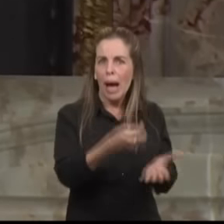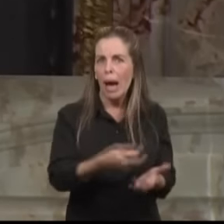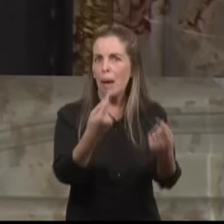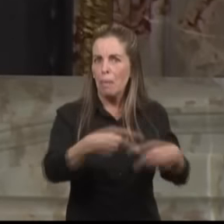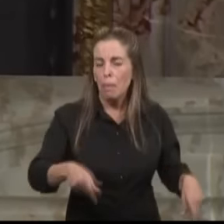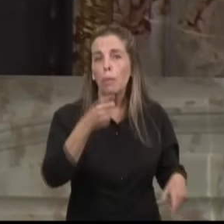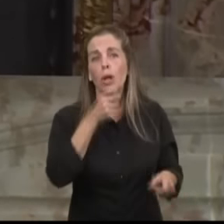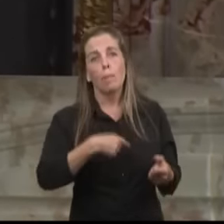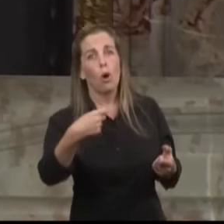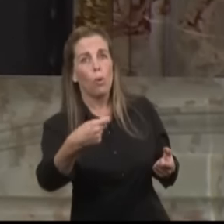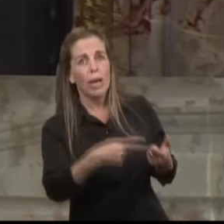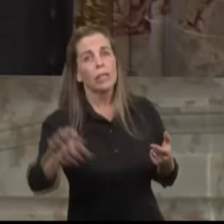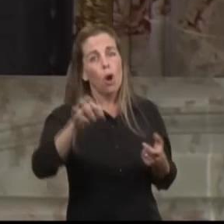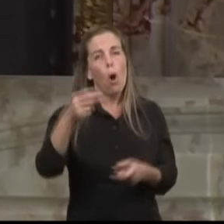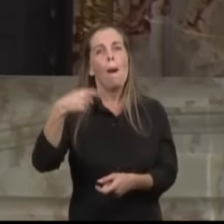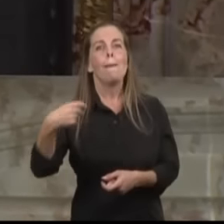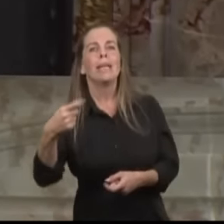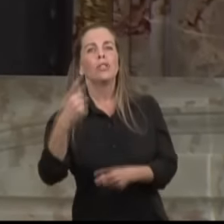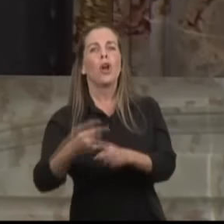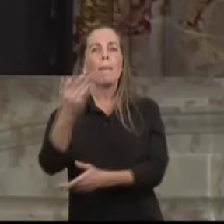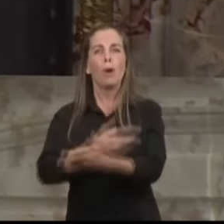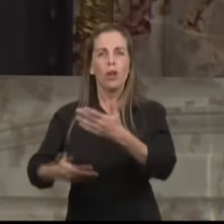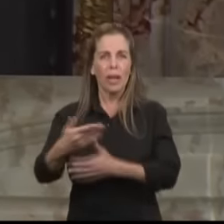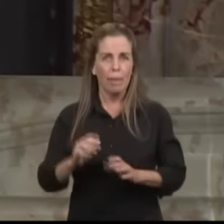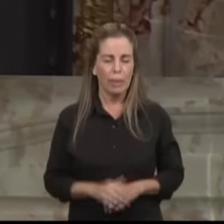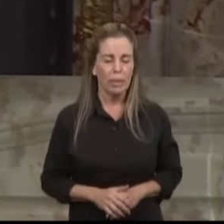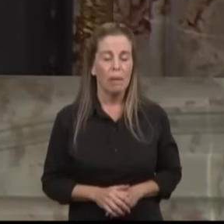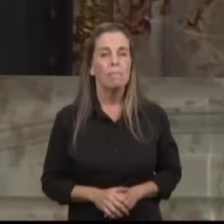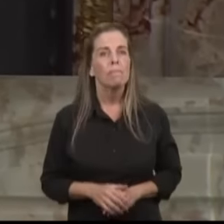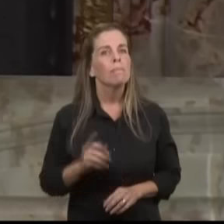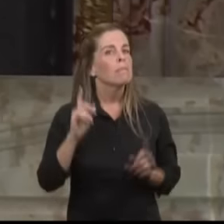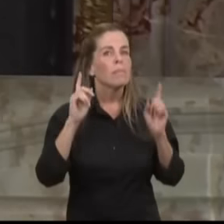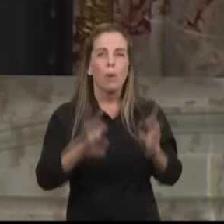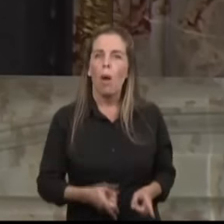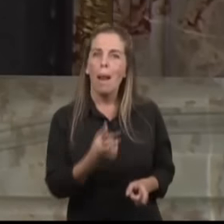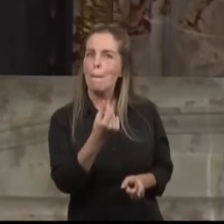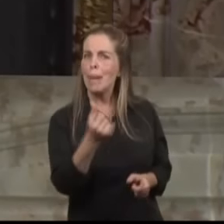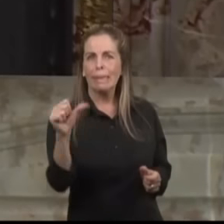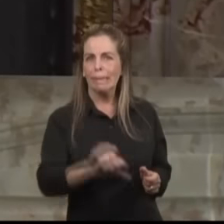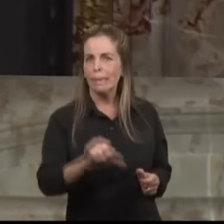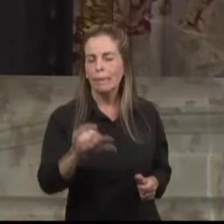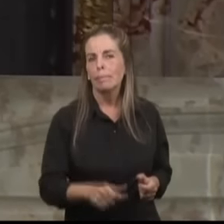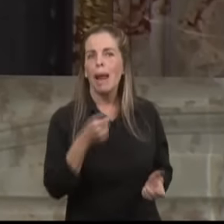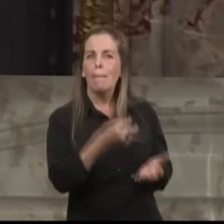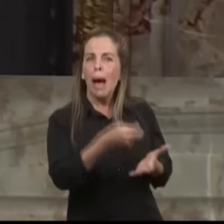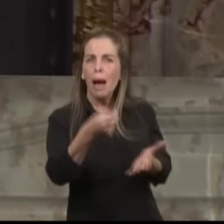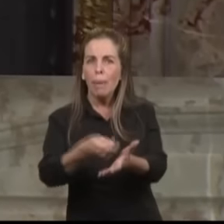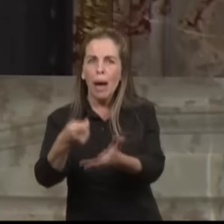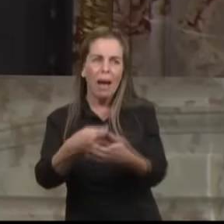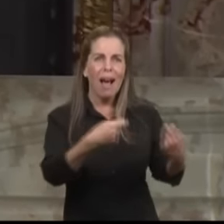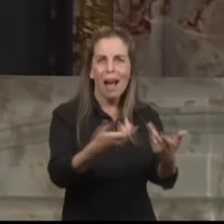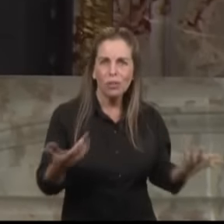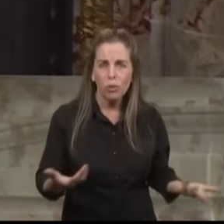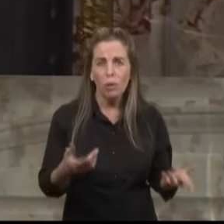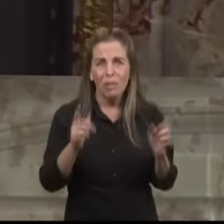como jubilaciones o pensiones por discapacidad. Y aún así no alcanzaría el dinero para pagar todos estos gastos que el